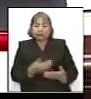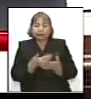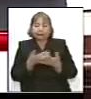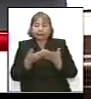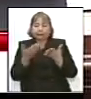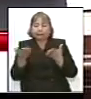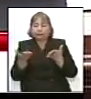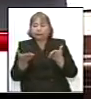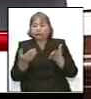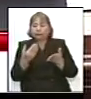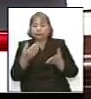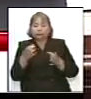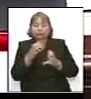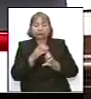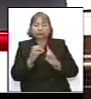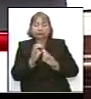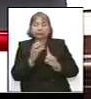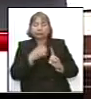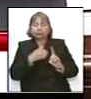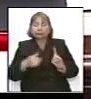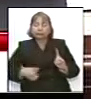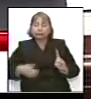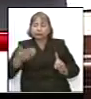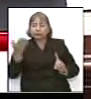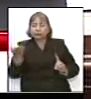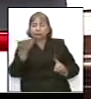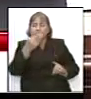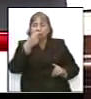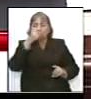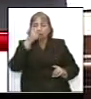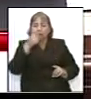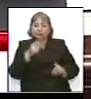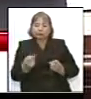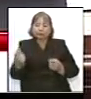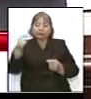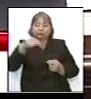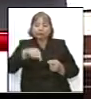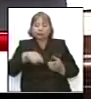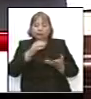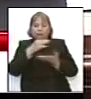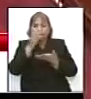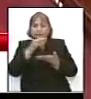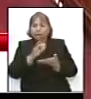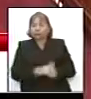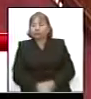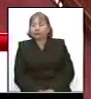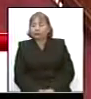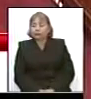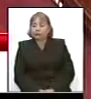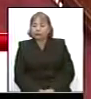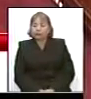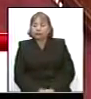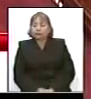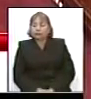presidente de la Comisión de Cultura, los señores congresistas se servirán marcar su asistencia para proceder a votar.